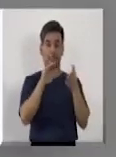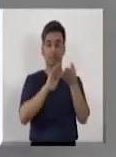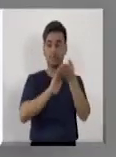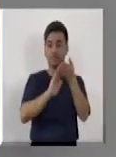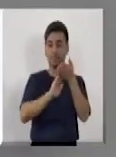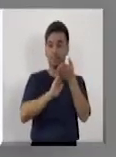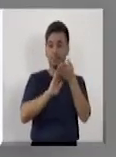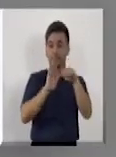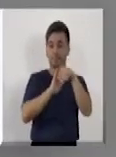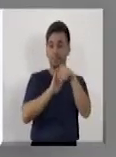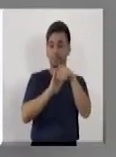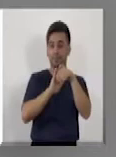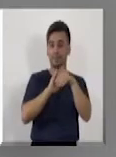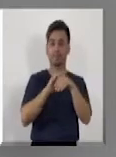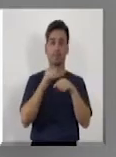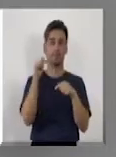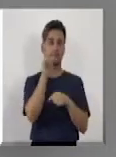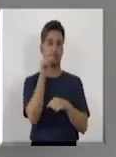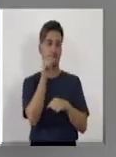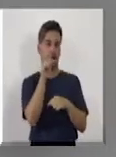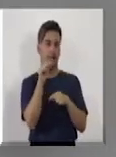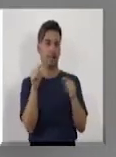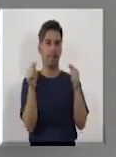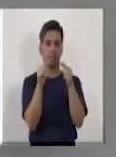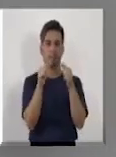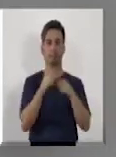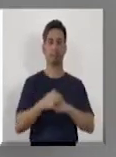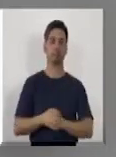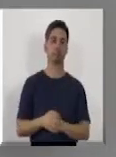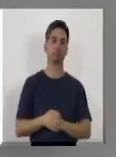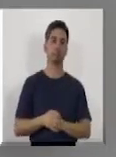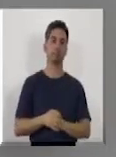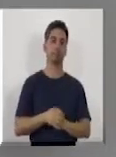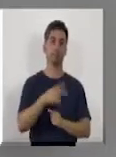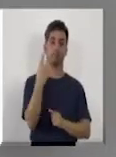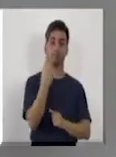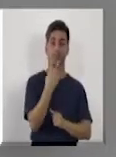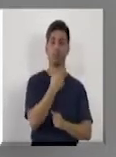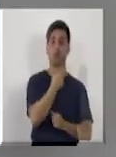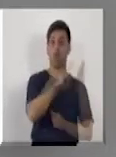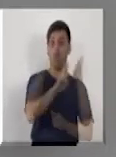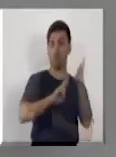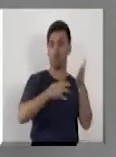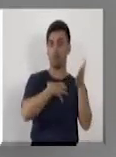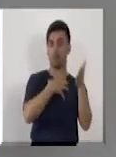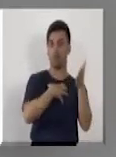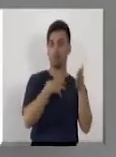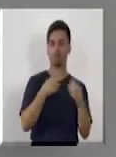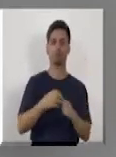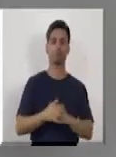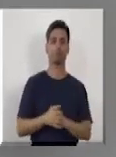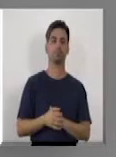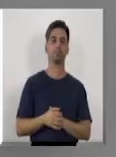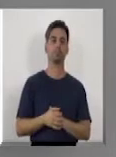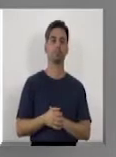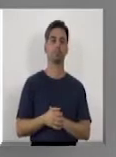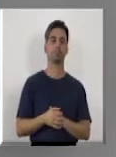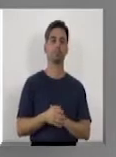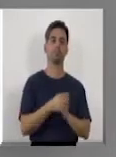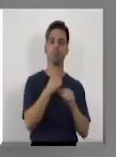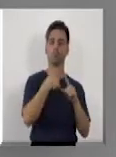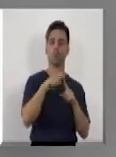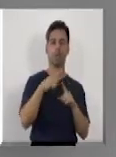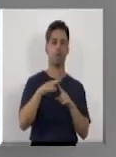Y estamos presentando en ambos casos un ejemplo que se manifiesta la acción de los cuerpos electrizados, entre